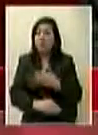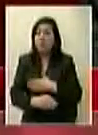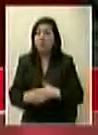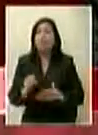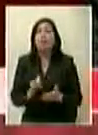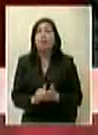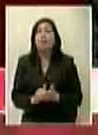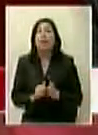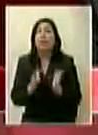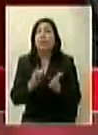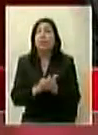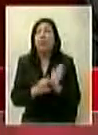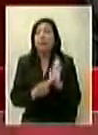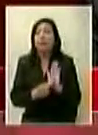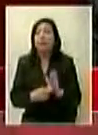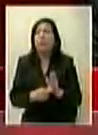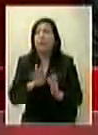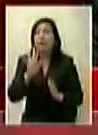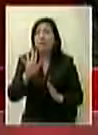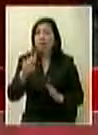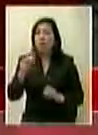discapacidad, que representan el